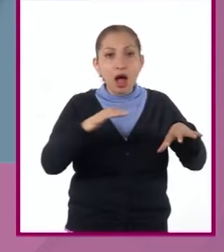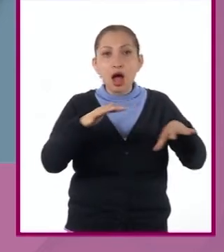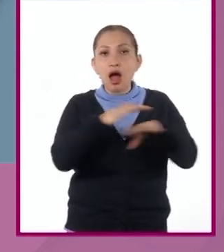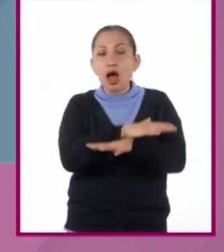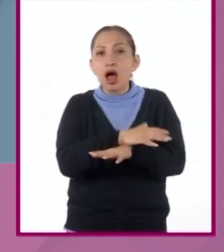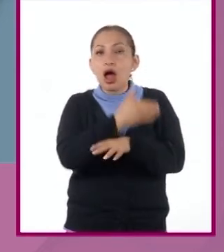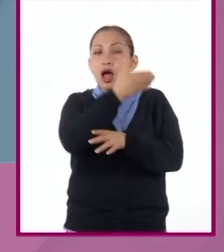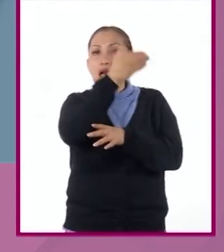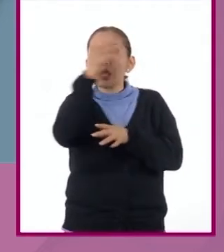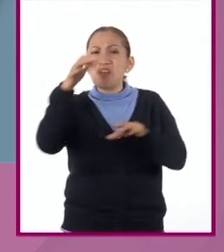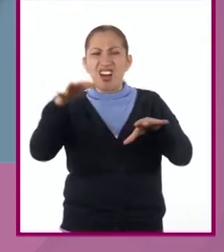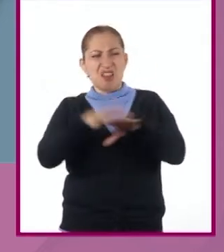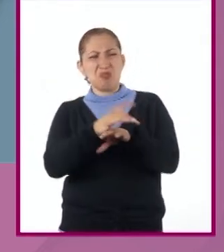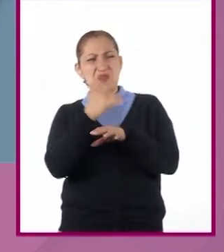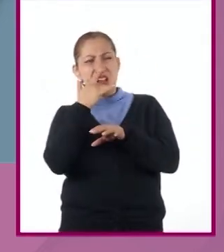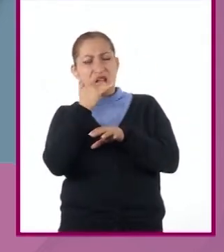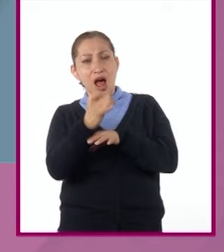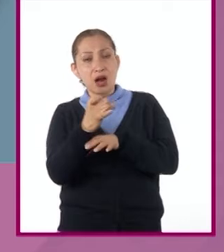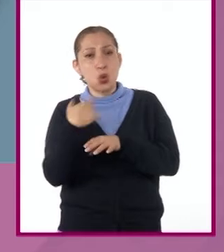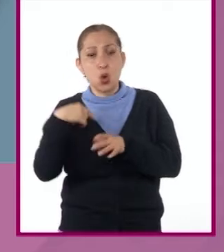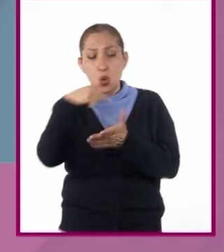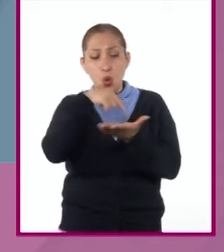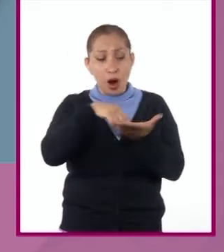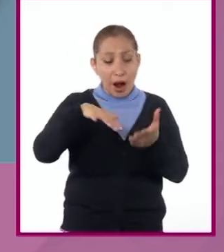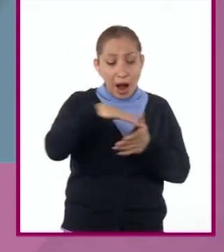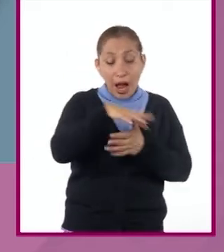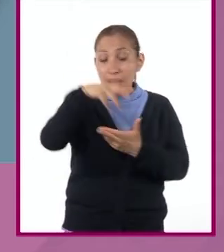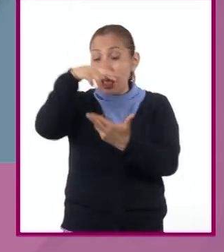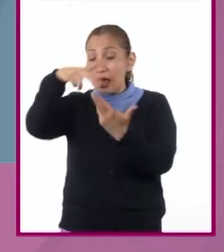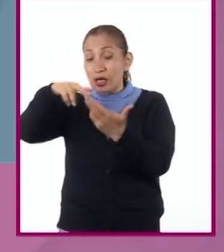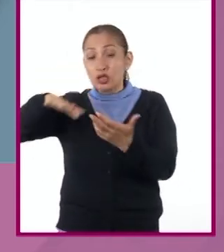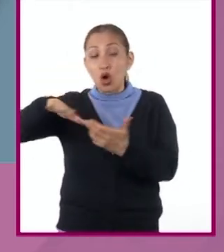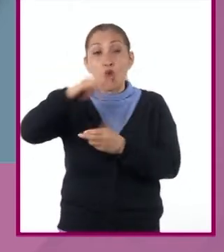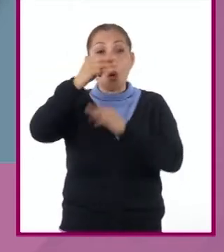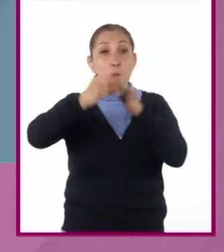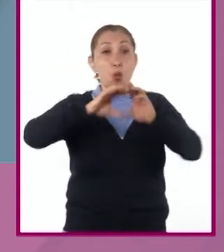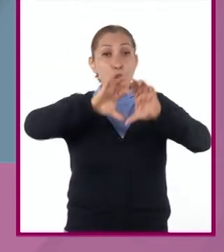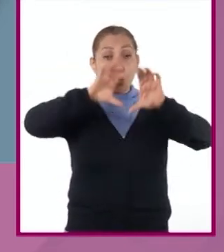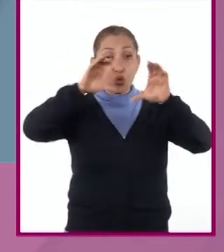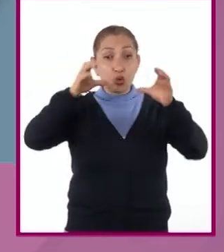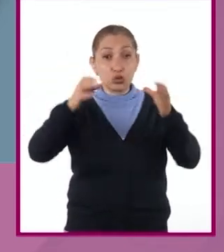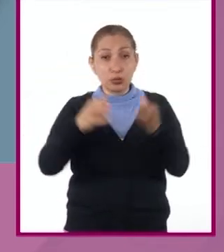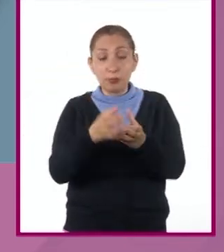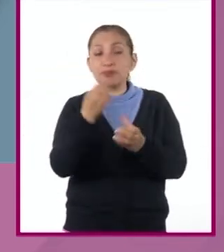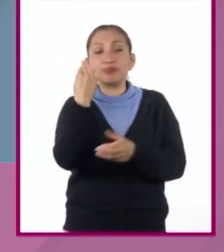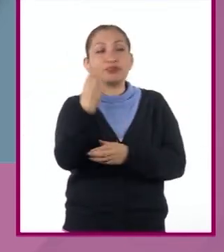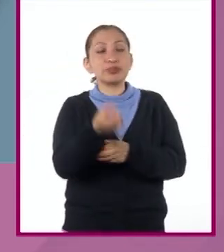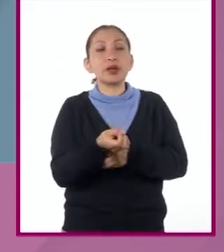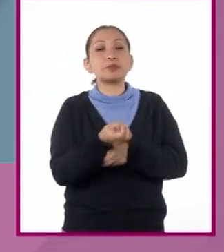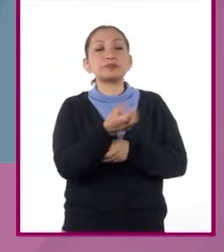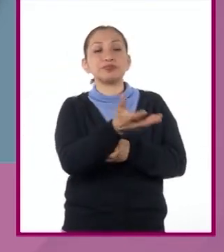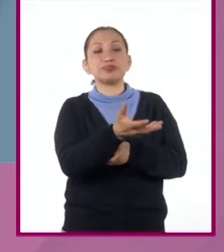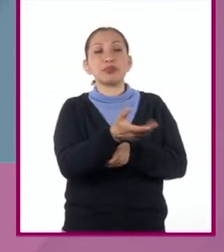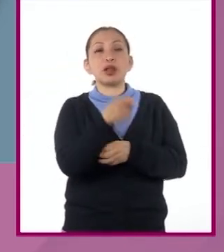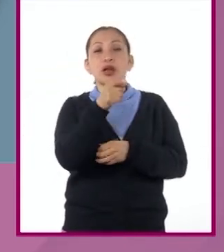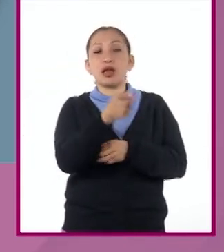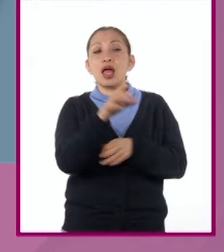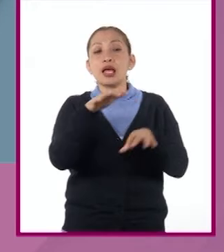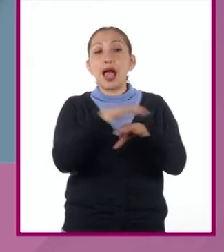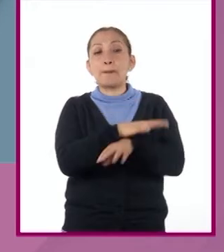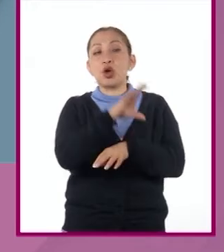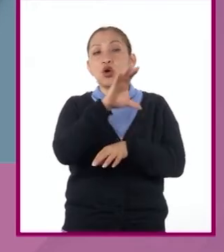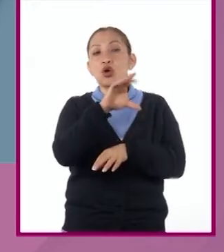regímenes climáticos de la Tierra a nivel local, regional y global. A este fenómeno se le conoce como